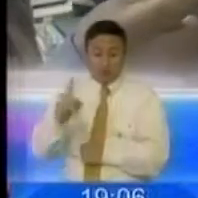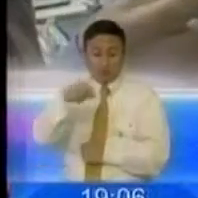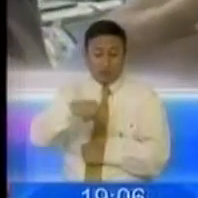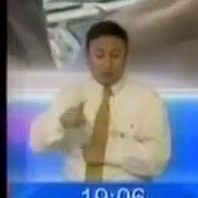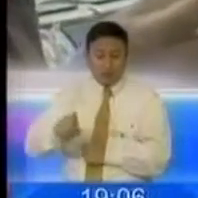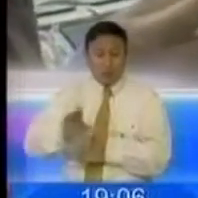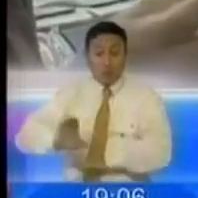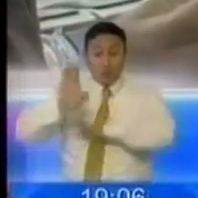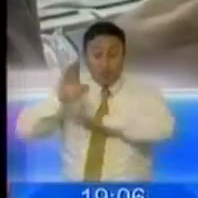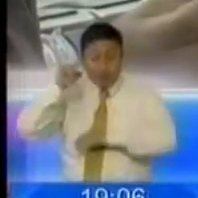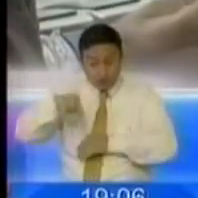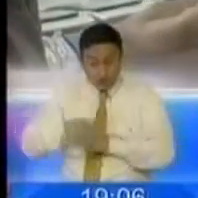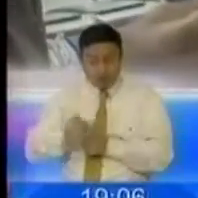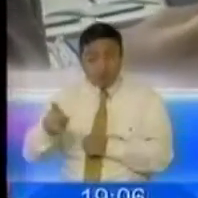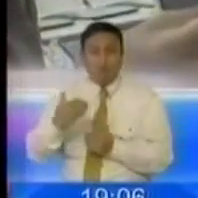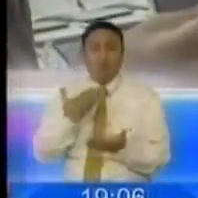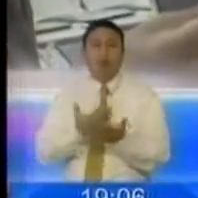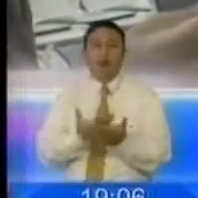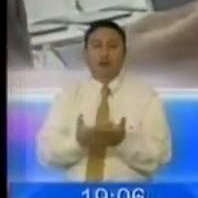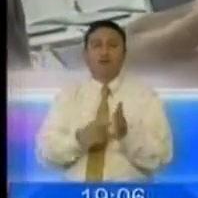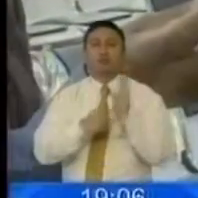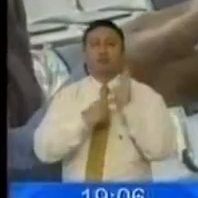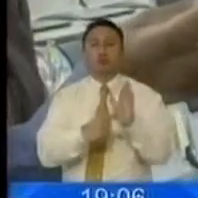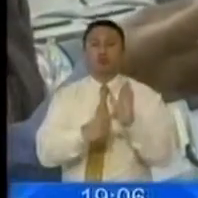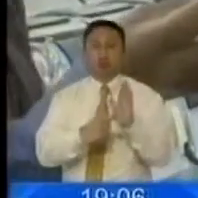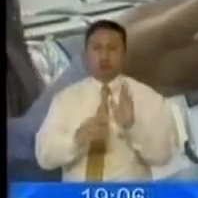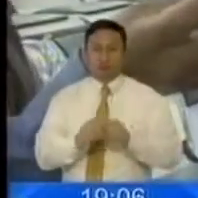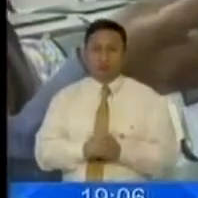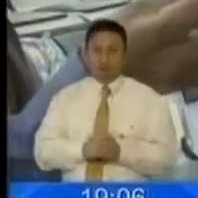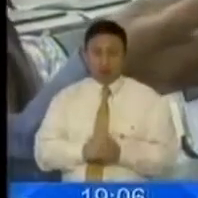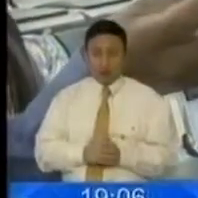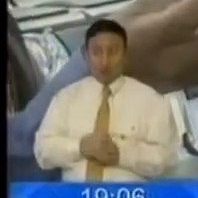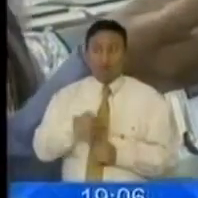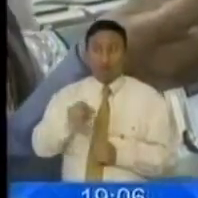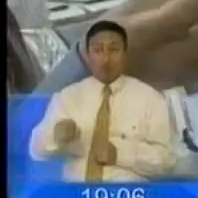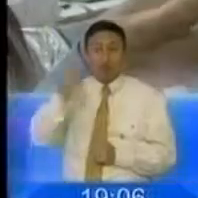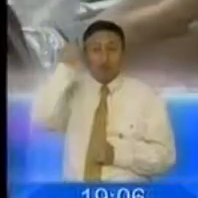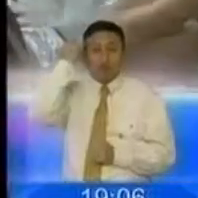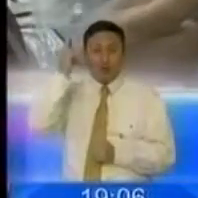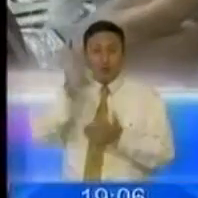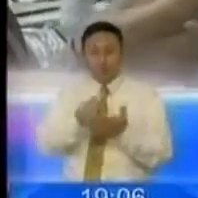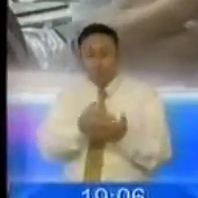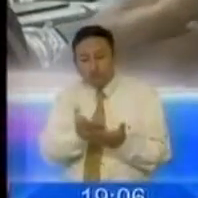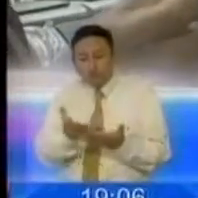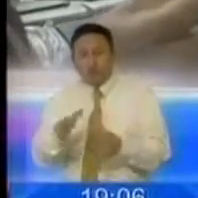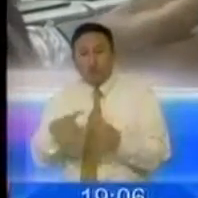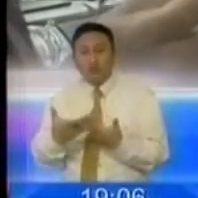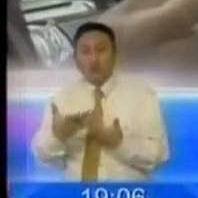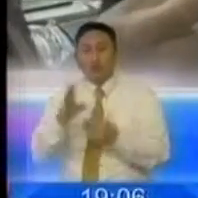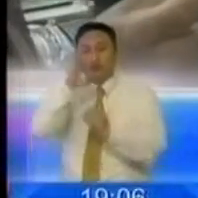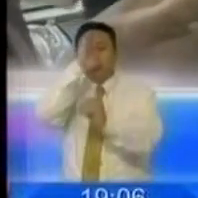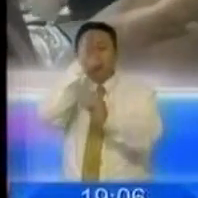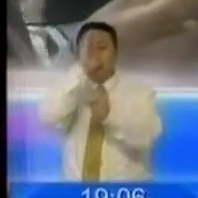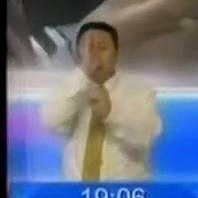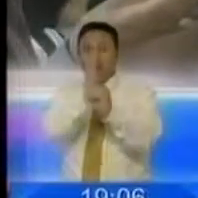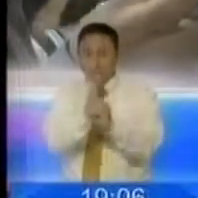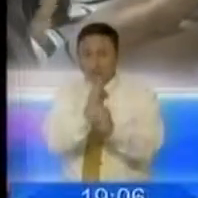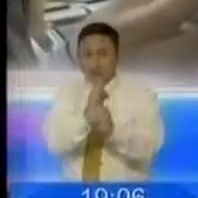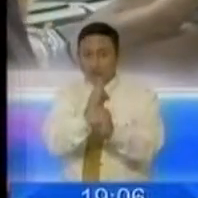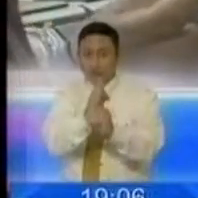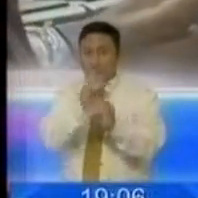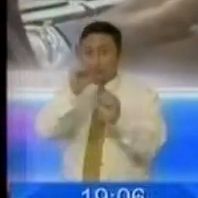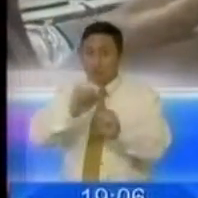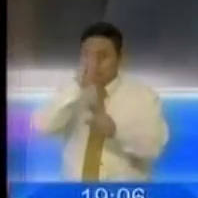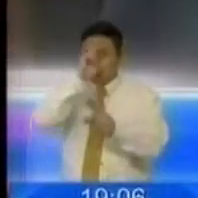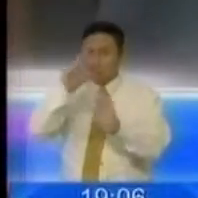que demostrar que sus conclusiones fueron realizadas de manera objetiva y de acuerdo